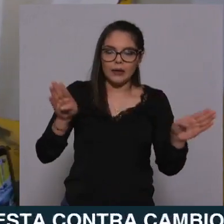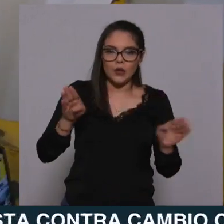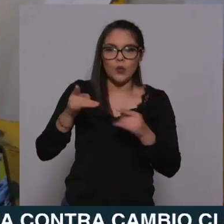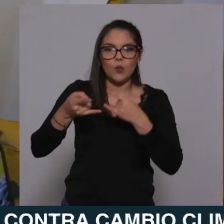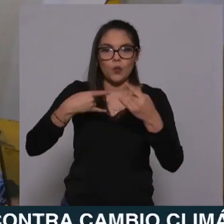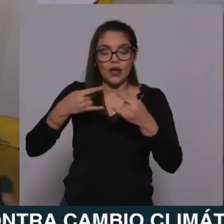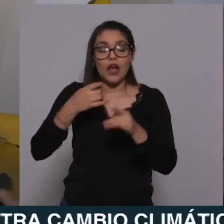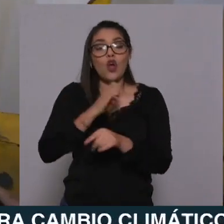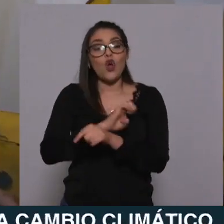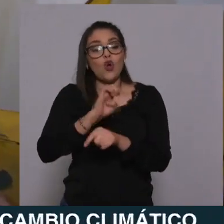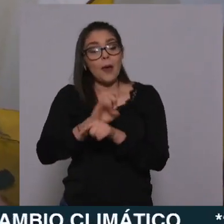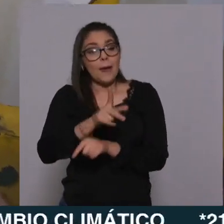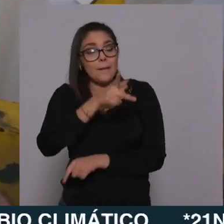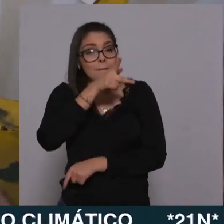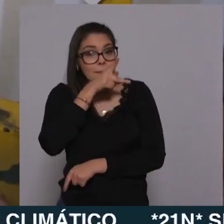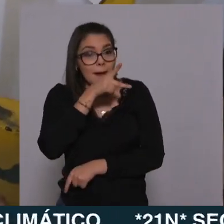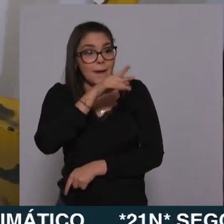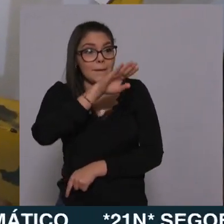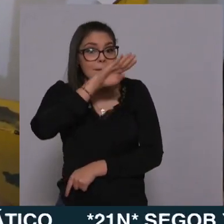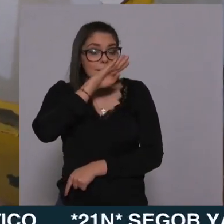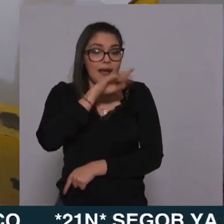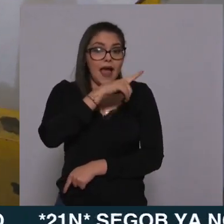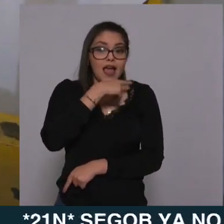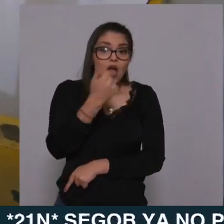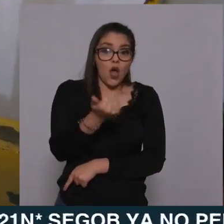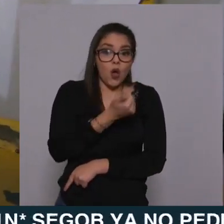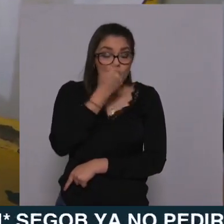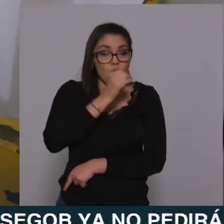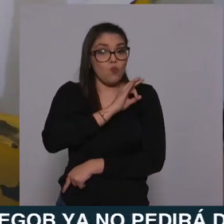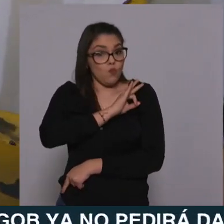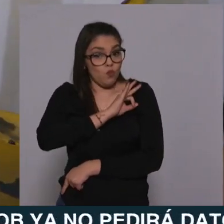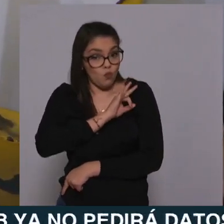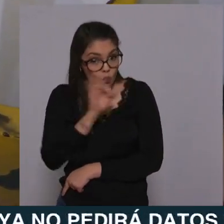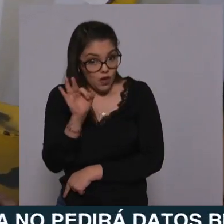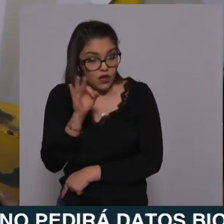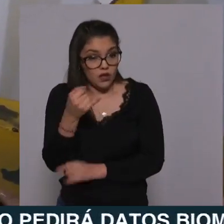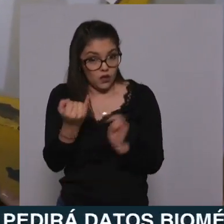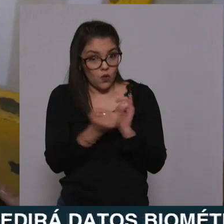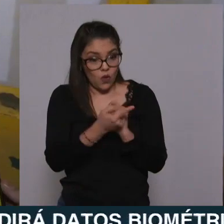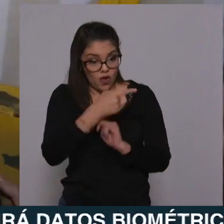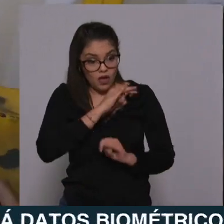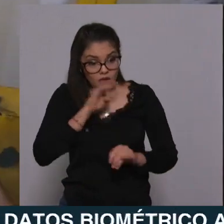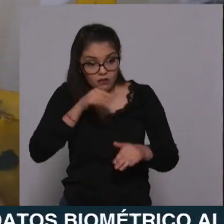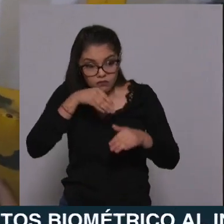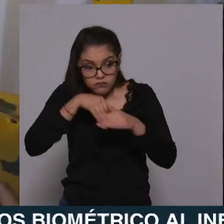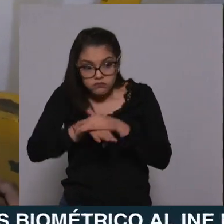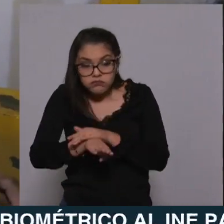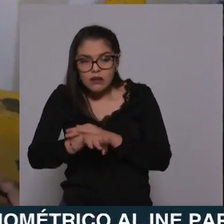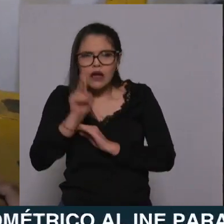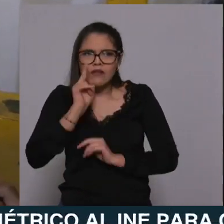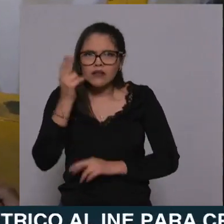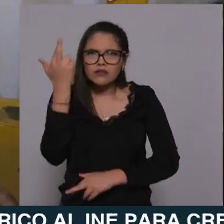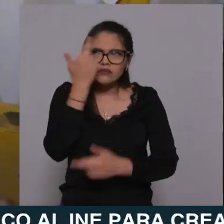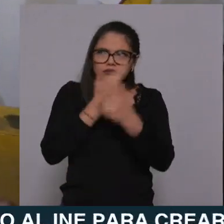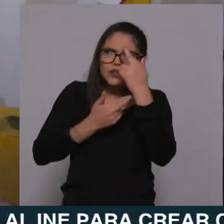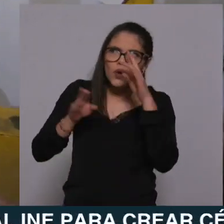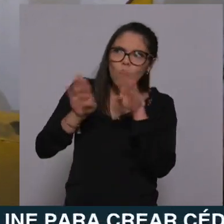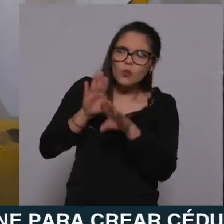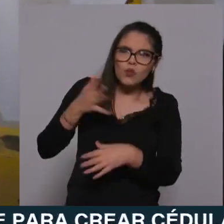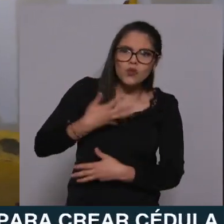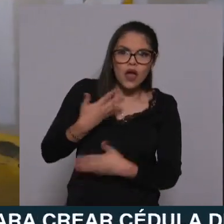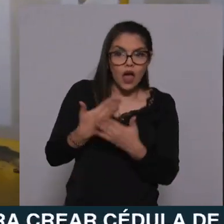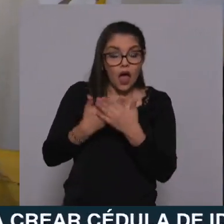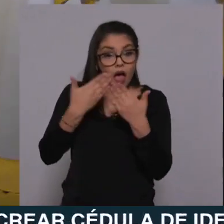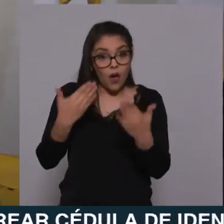y los padres de familia que todavía se encuentran allí en la preparatoria podrían ellos también ingresar para verificar en qué condiciones se encuentra